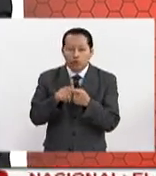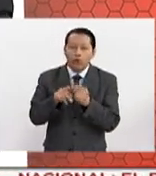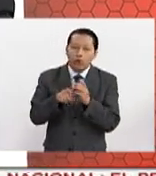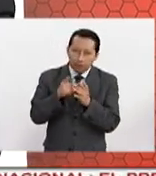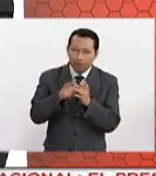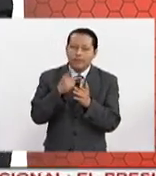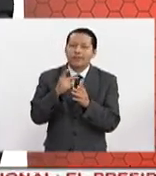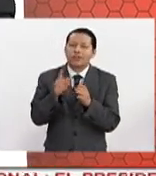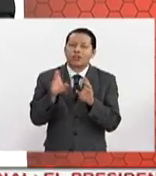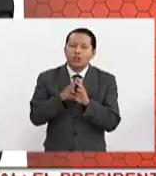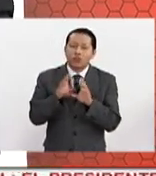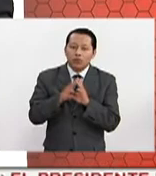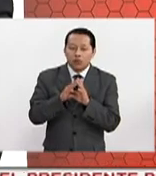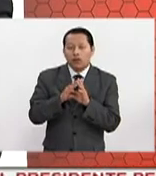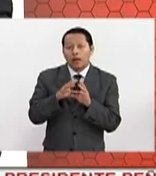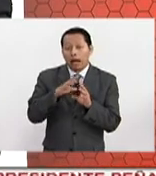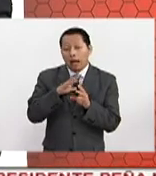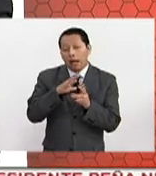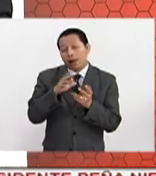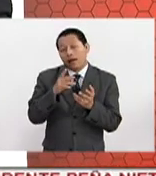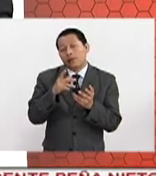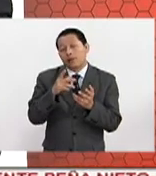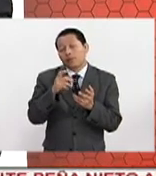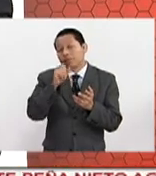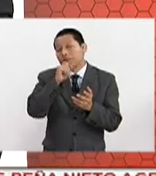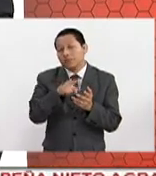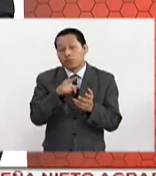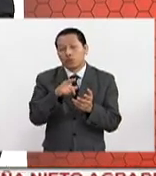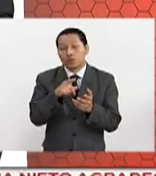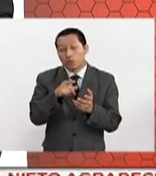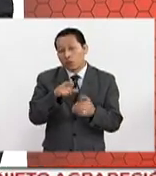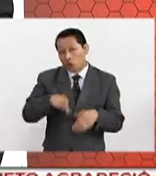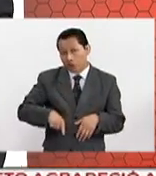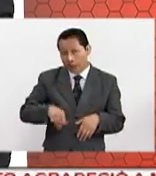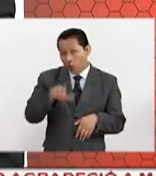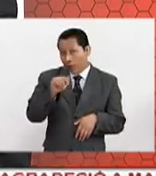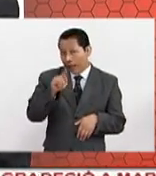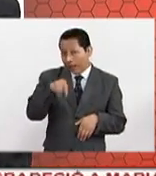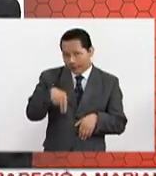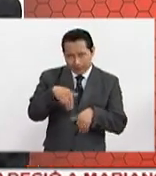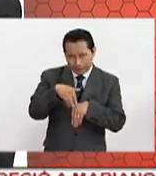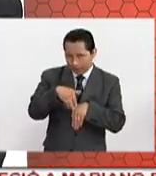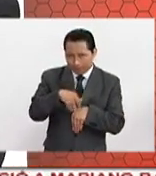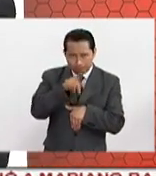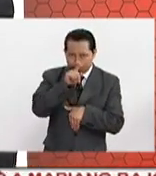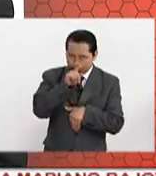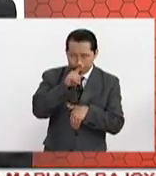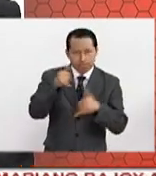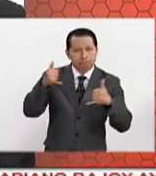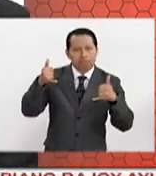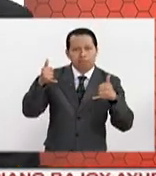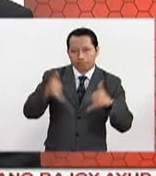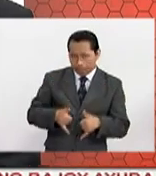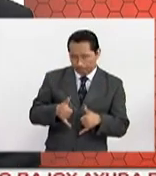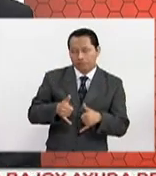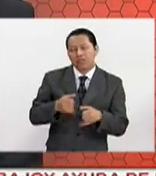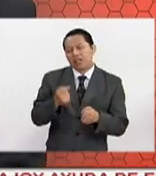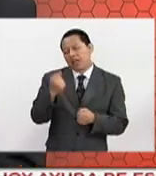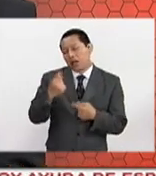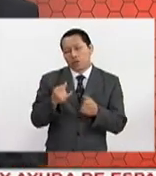vez ante la constante manifestación de desobediencia del gobierno catalán en las instituciones catalanas, o algunas instituciones